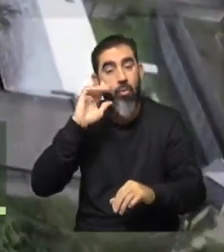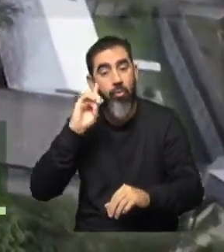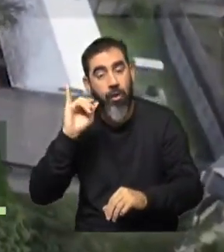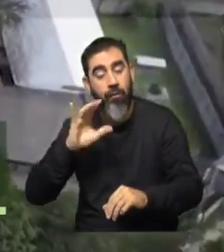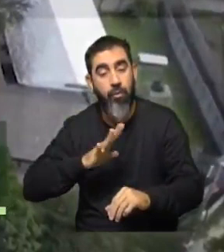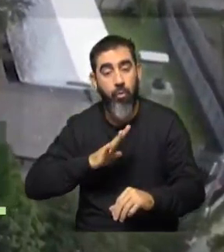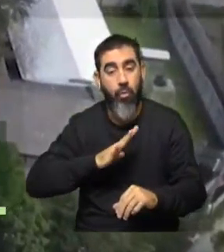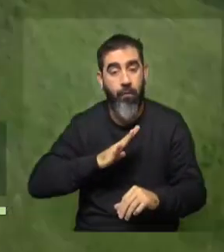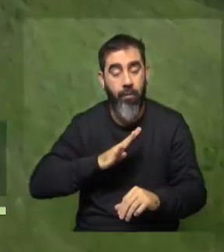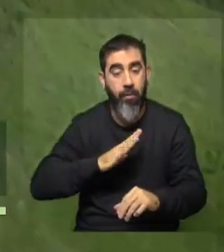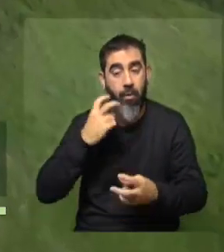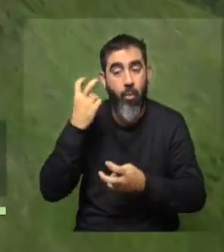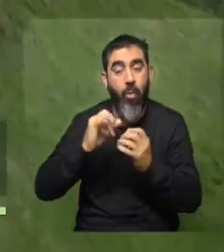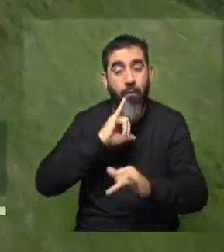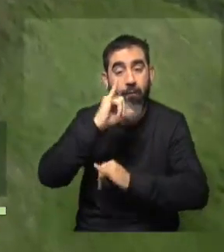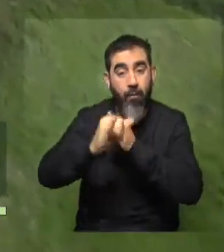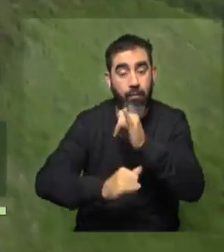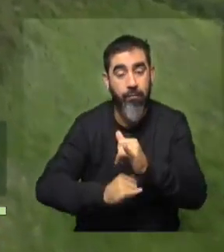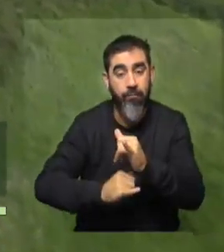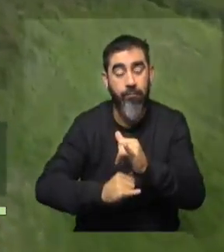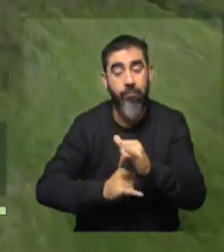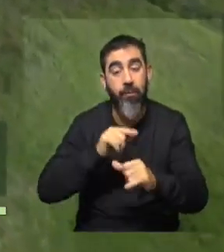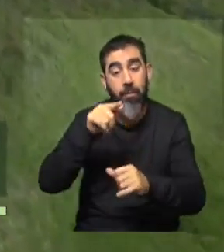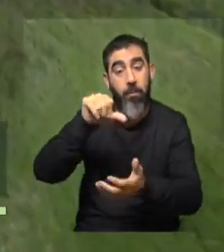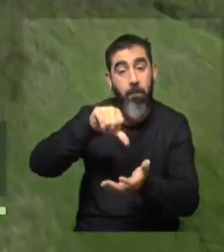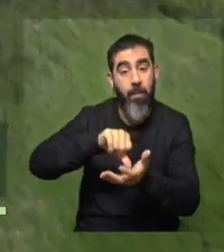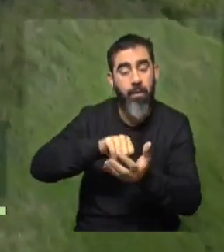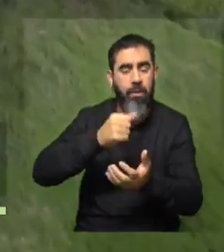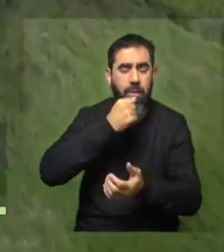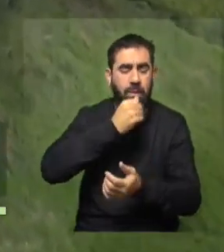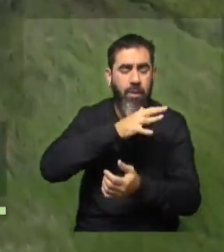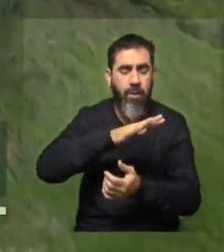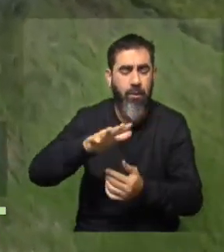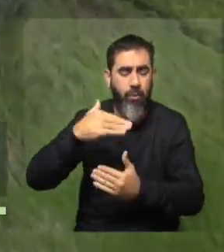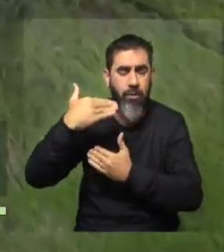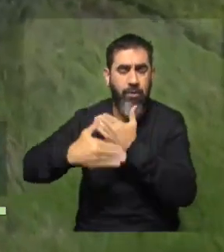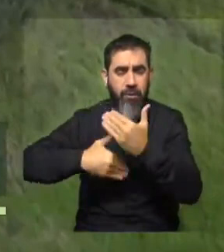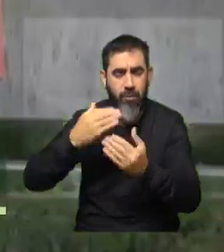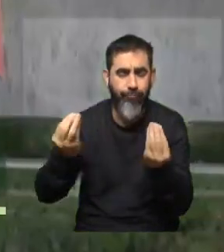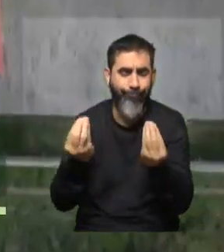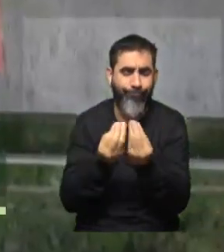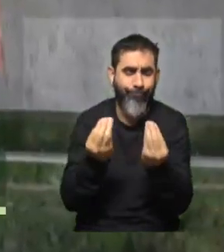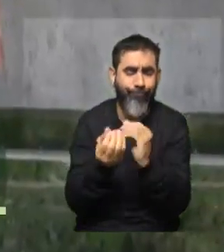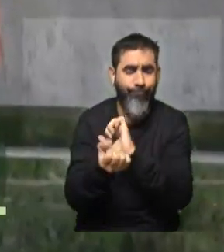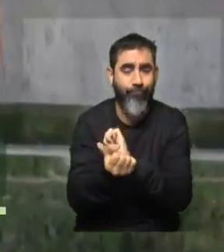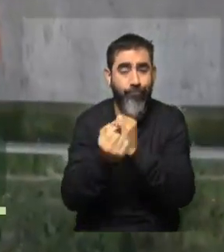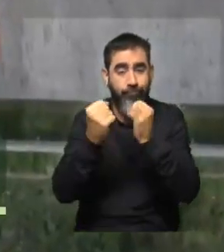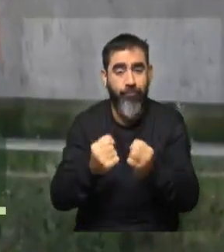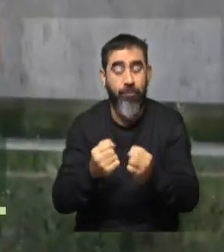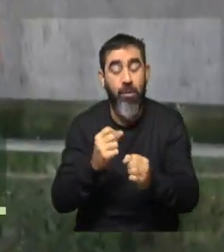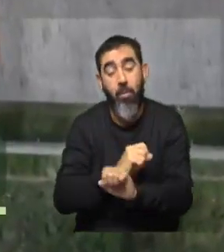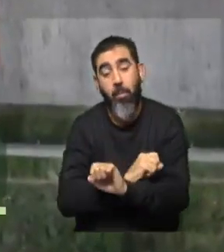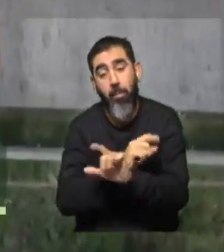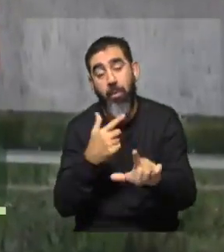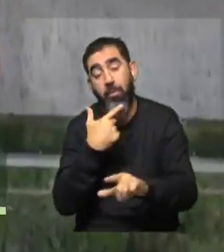si estaban vivas o muertas y buscaban información Honduras tiene un largo historial de sucesos en su superpobladas cárceles y entre los más trágicos